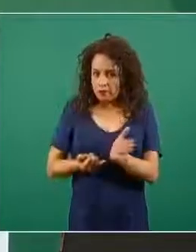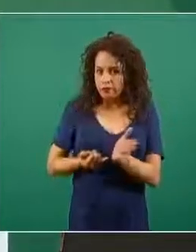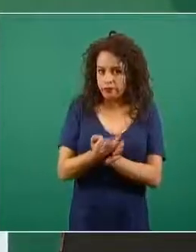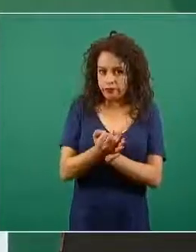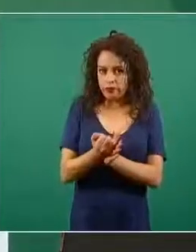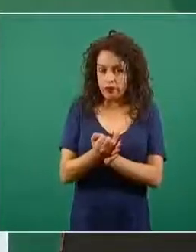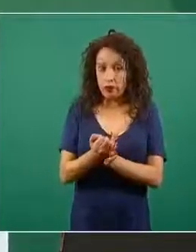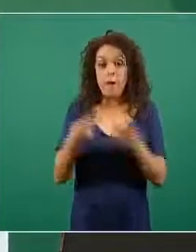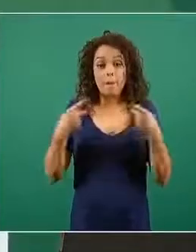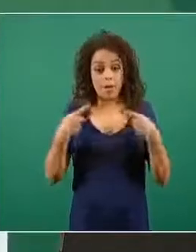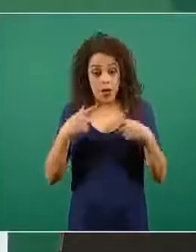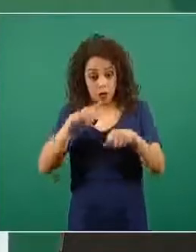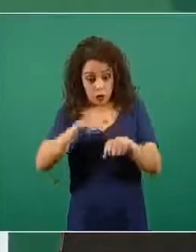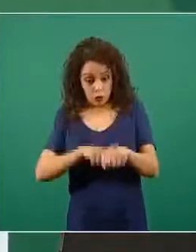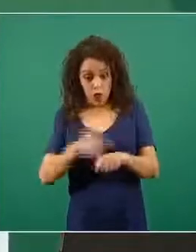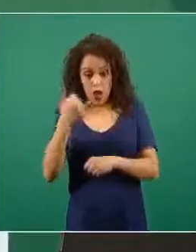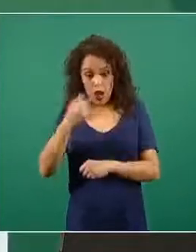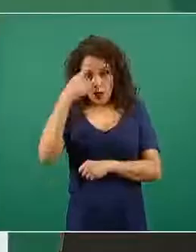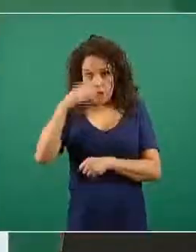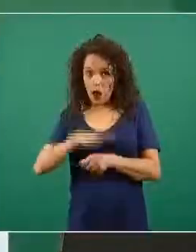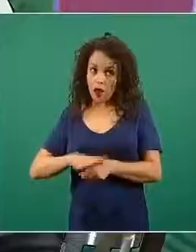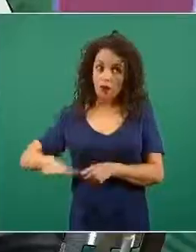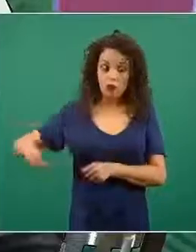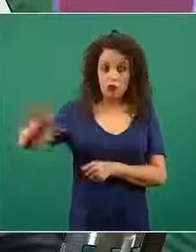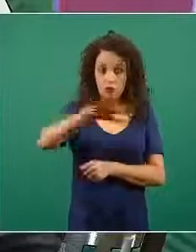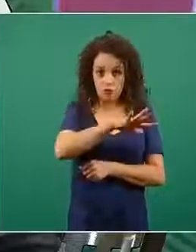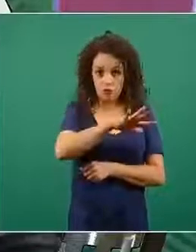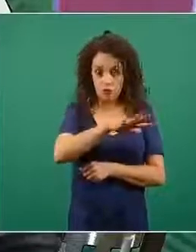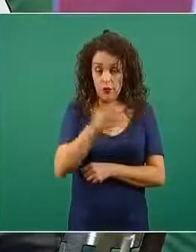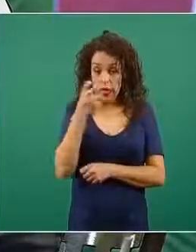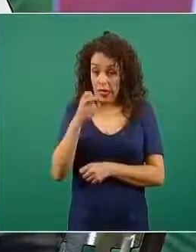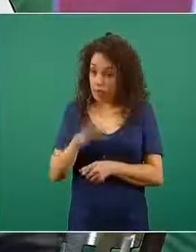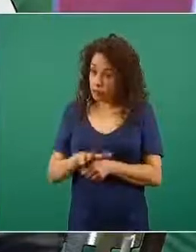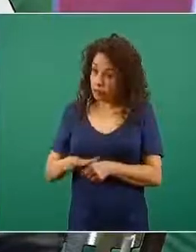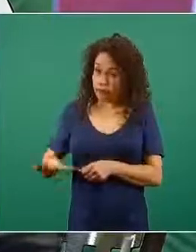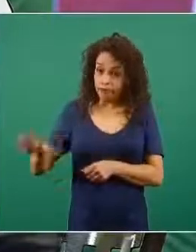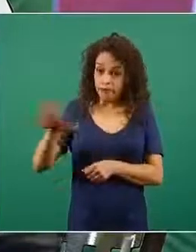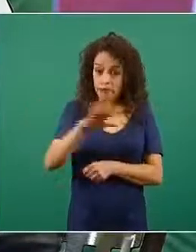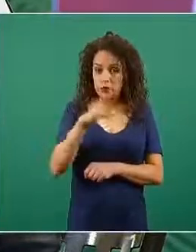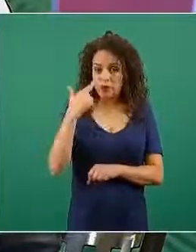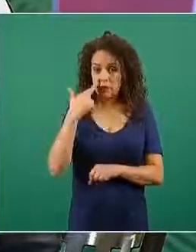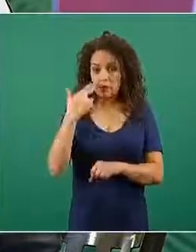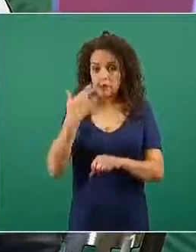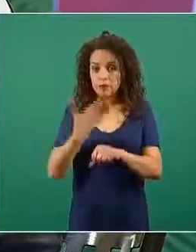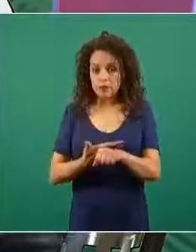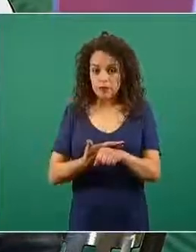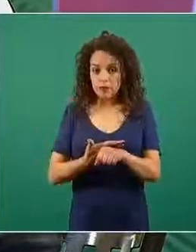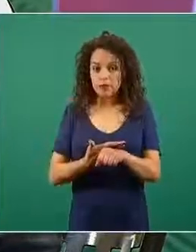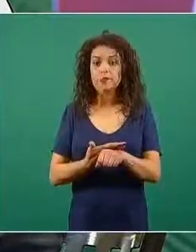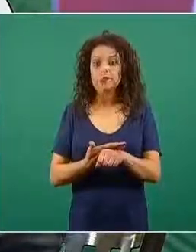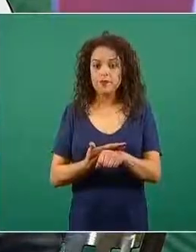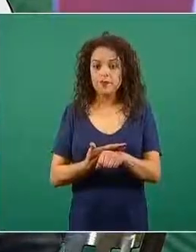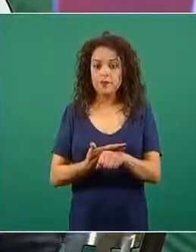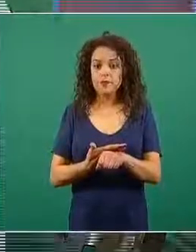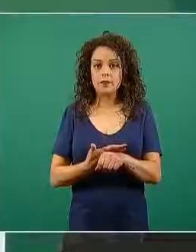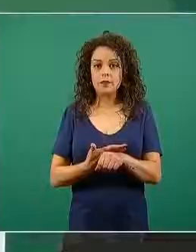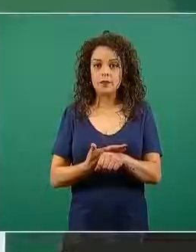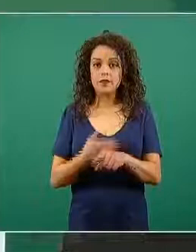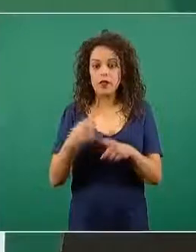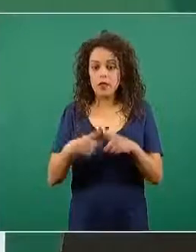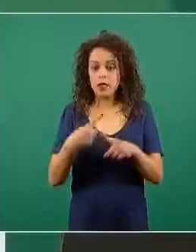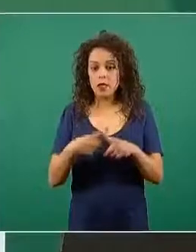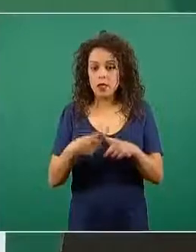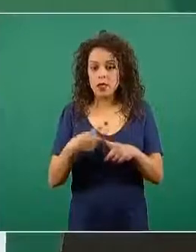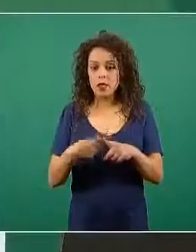tomar decisiones colectivas. Las decisiones colectivas que les corresponde, dadas sus atribuciones,